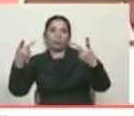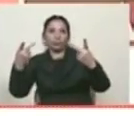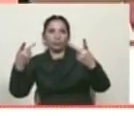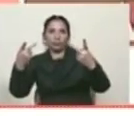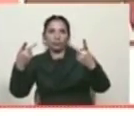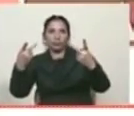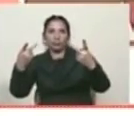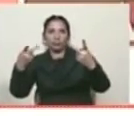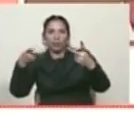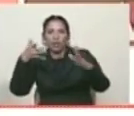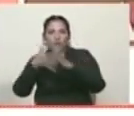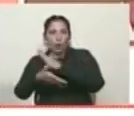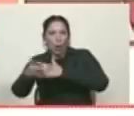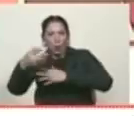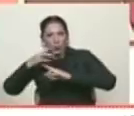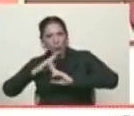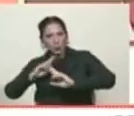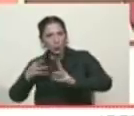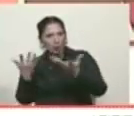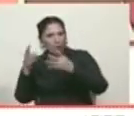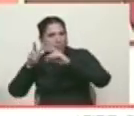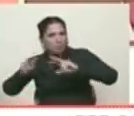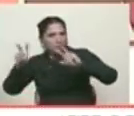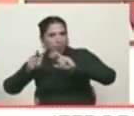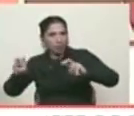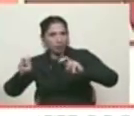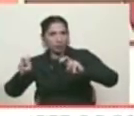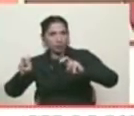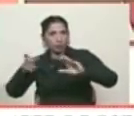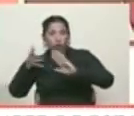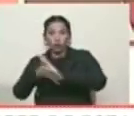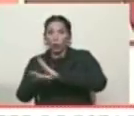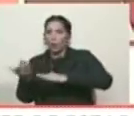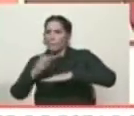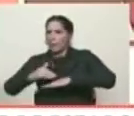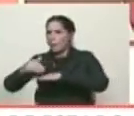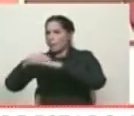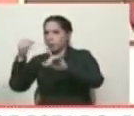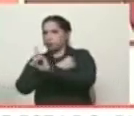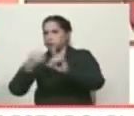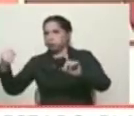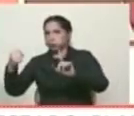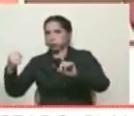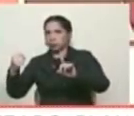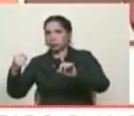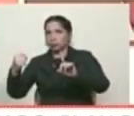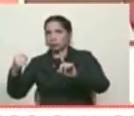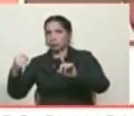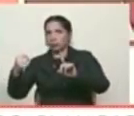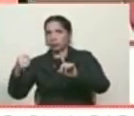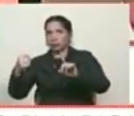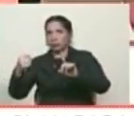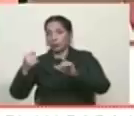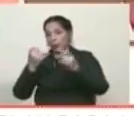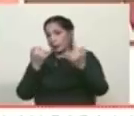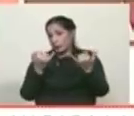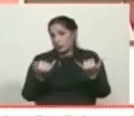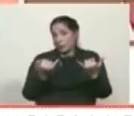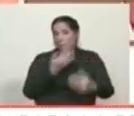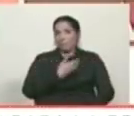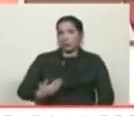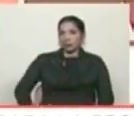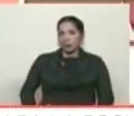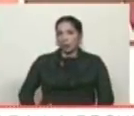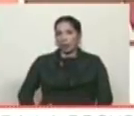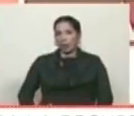dar resultados concretos de la investigación sobre los hechos de sabotaje como tal. ya el presidente designó